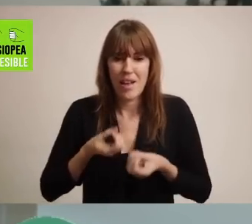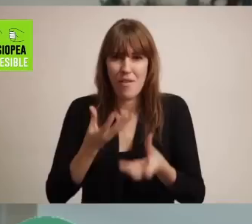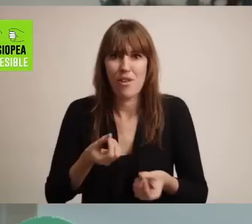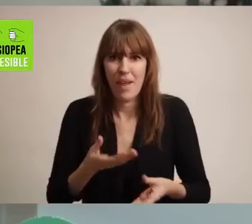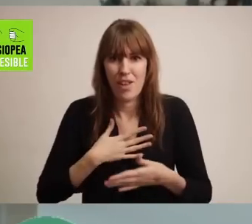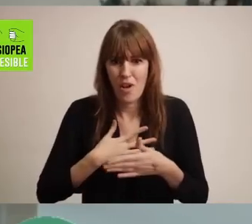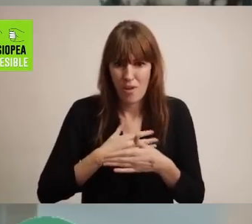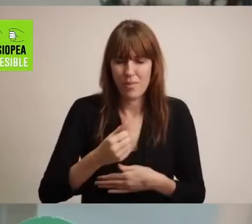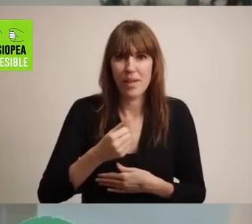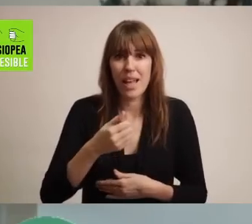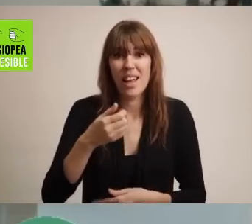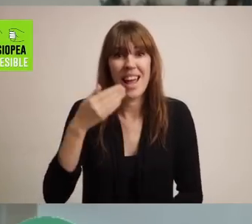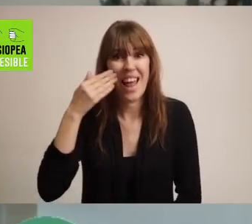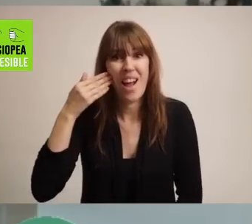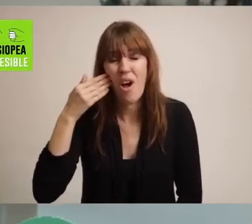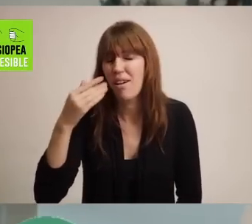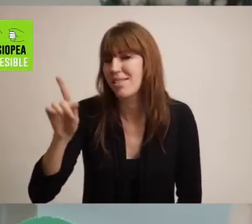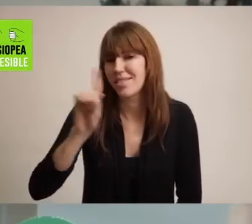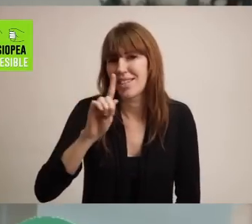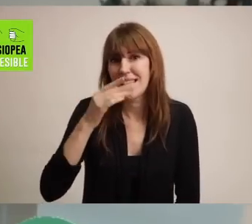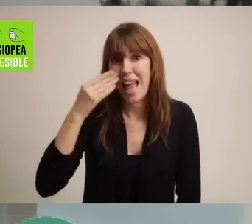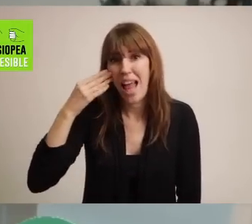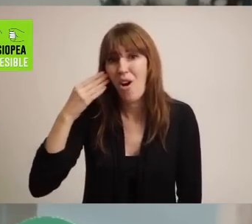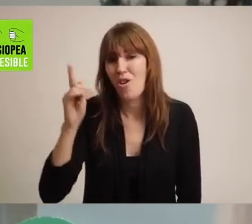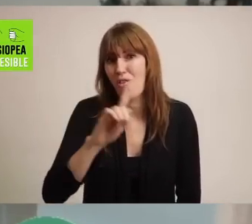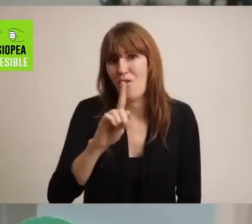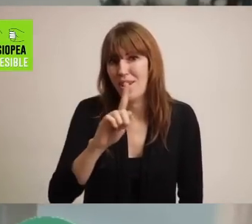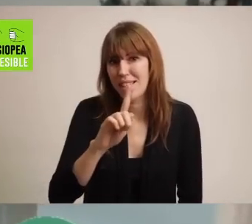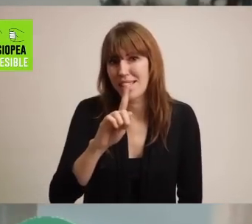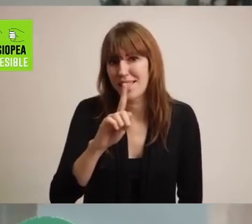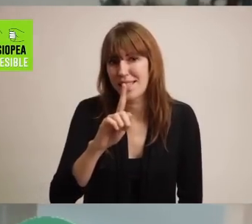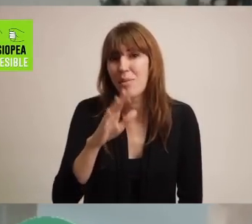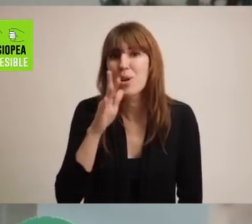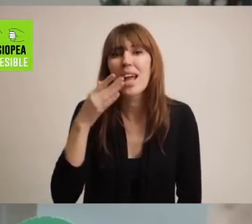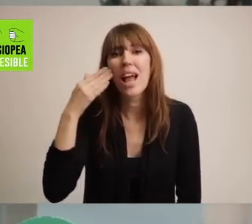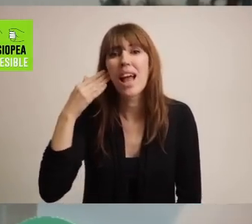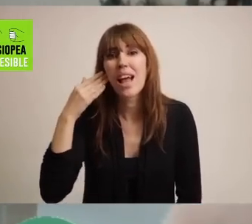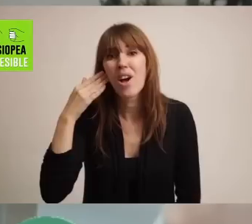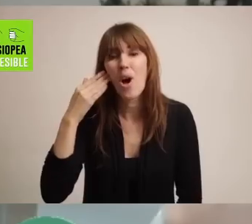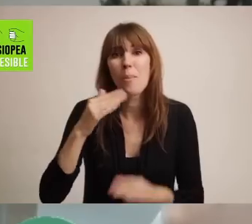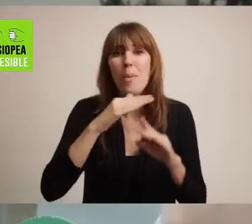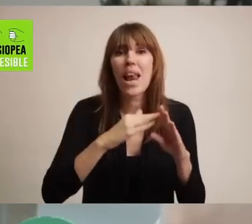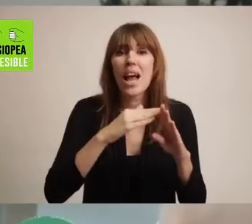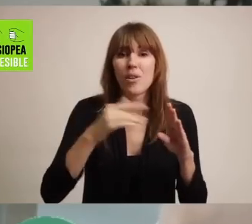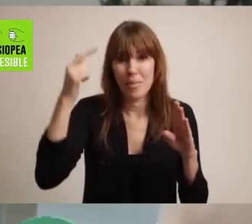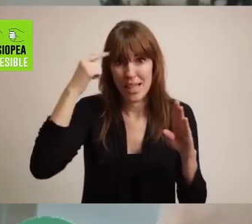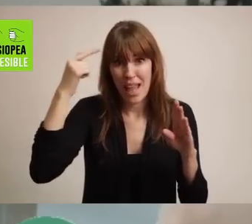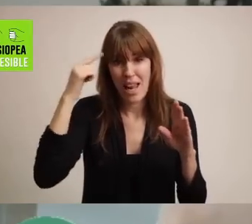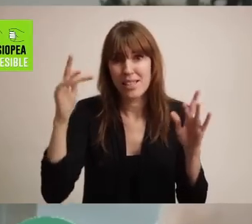mí. Y decís, ¿qué ego? No, no, si no es desde el ego. Si precisamente el ego, con lo que está conectado es con el plano